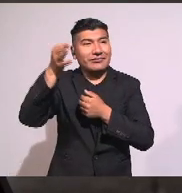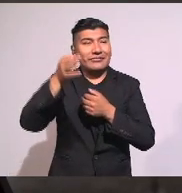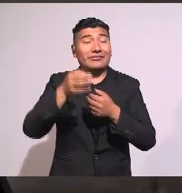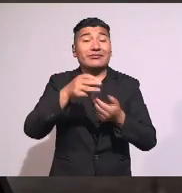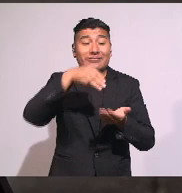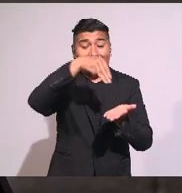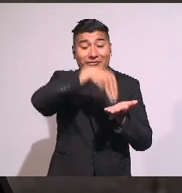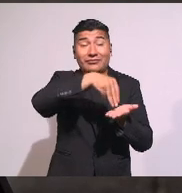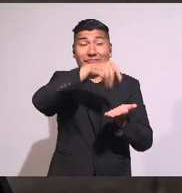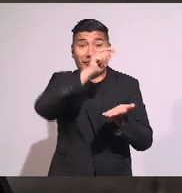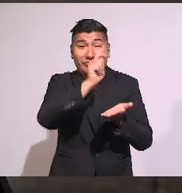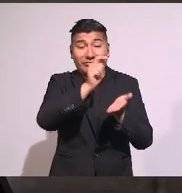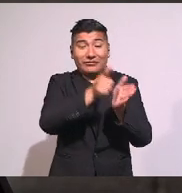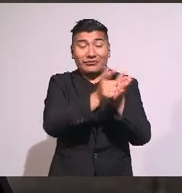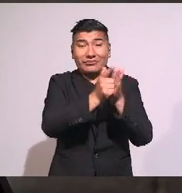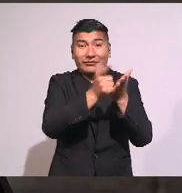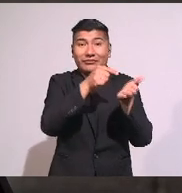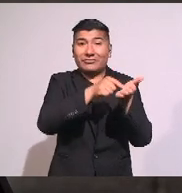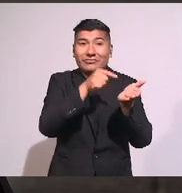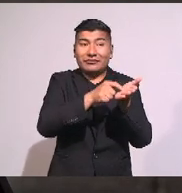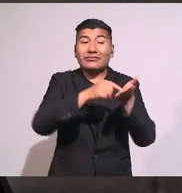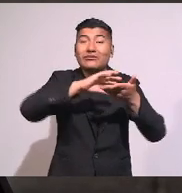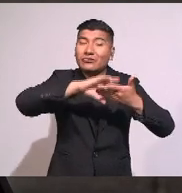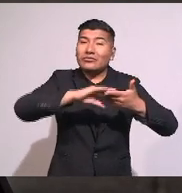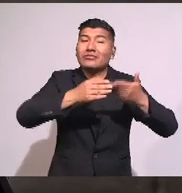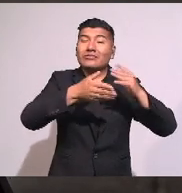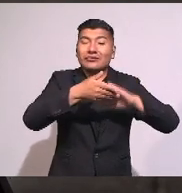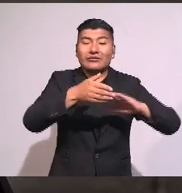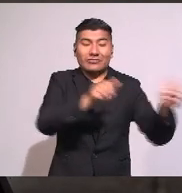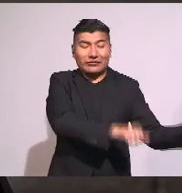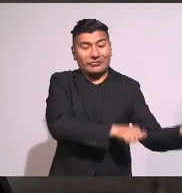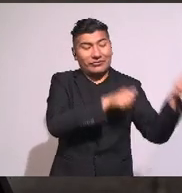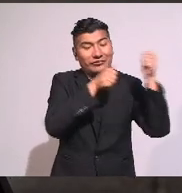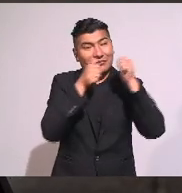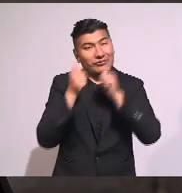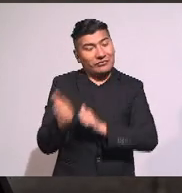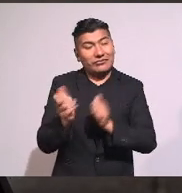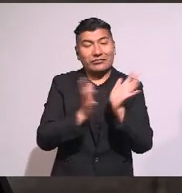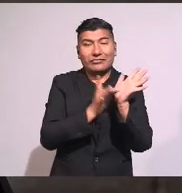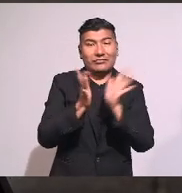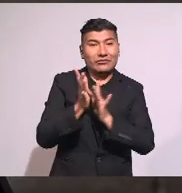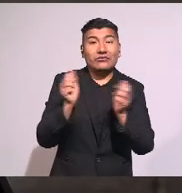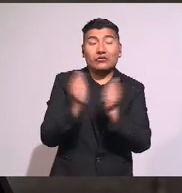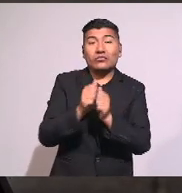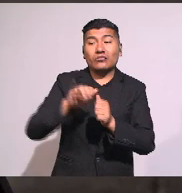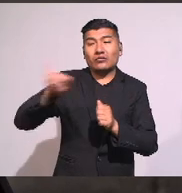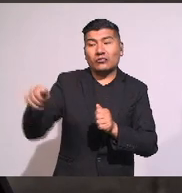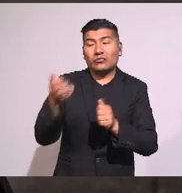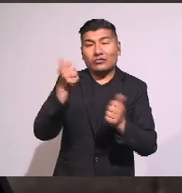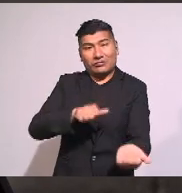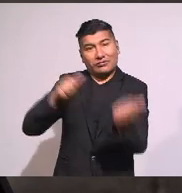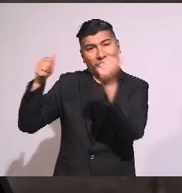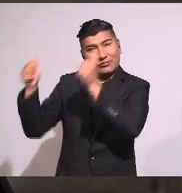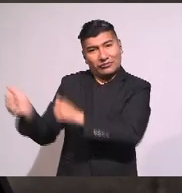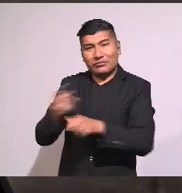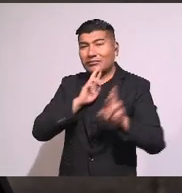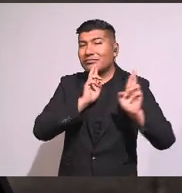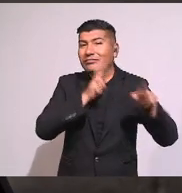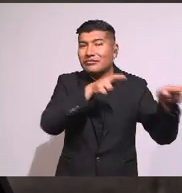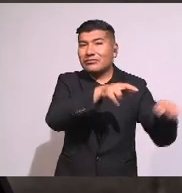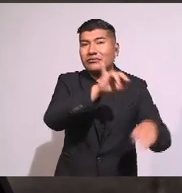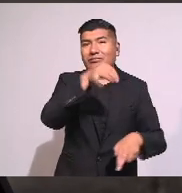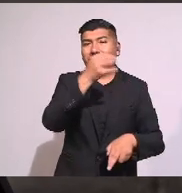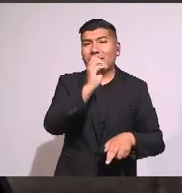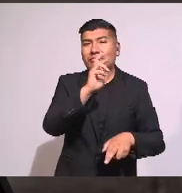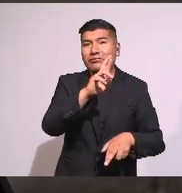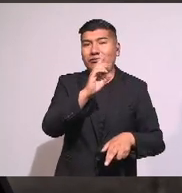que acabamos de proclamar, narra el bautismo de Jesús por Juan en el río Jordán. Jesús